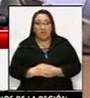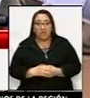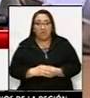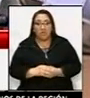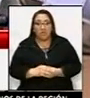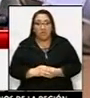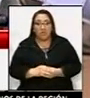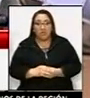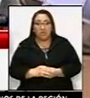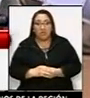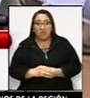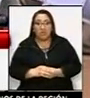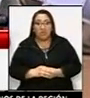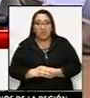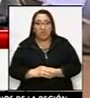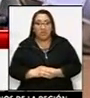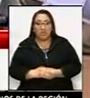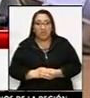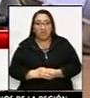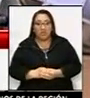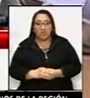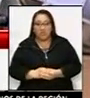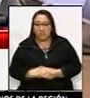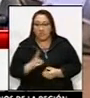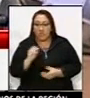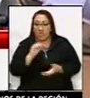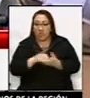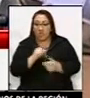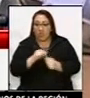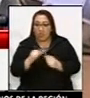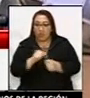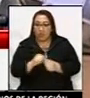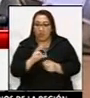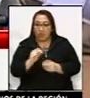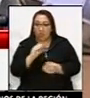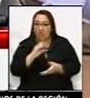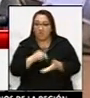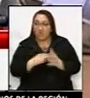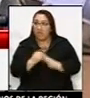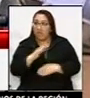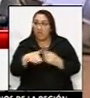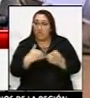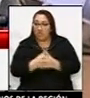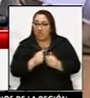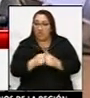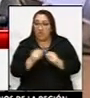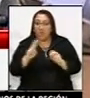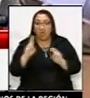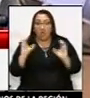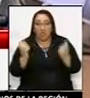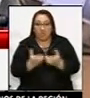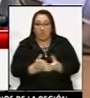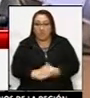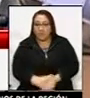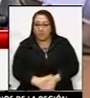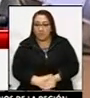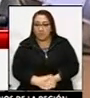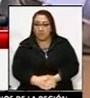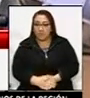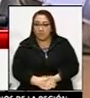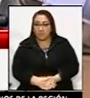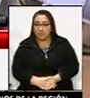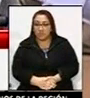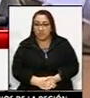u otras, y no colocar el número, no desnaturaliza la bicameralidad.